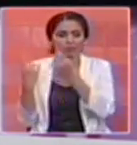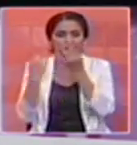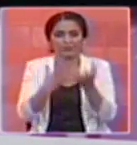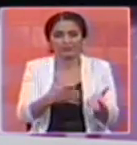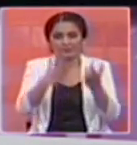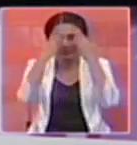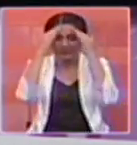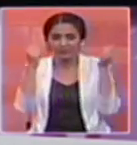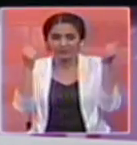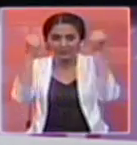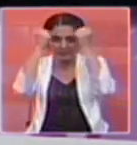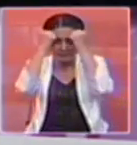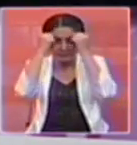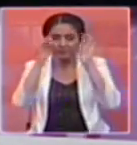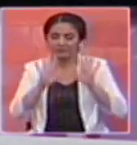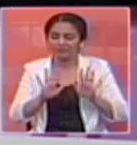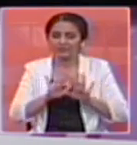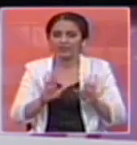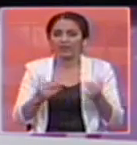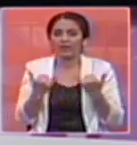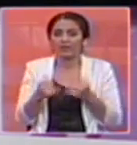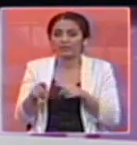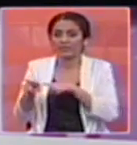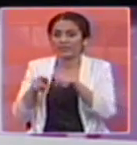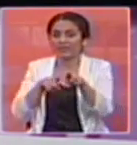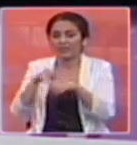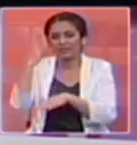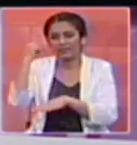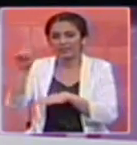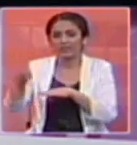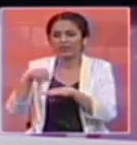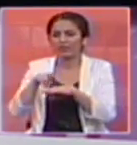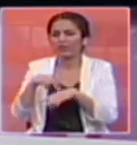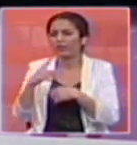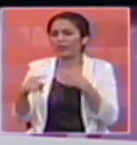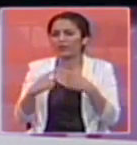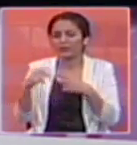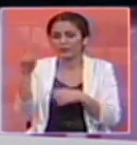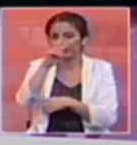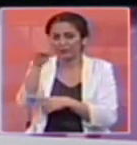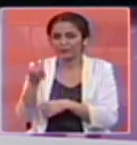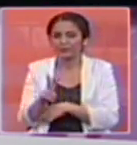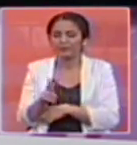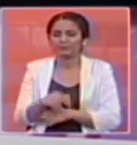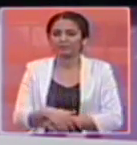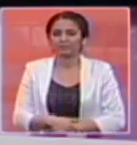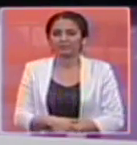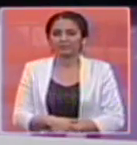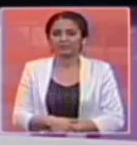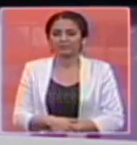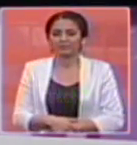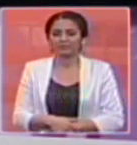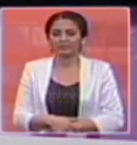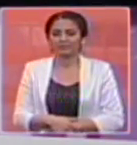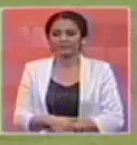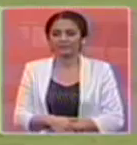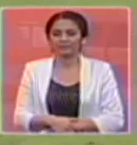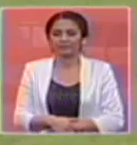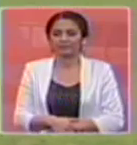mirada en el duelo frente al Nacional, partido que lo encararán el día viernes en el Estadio Cristian Benítez de Parque Samanes.